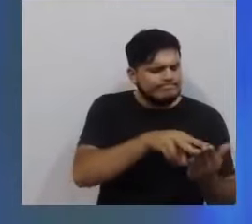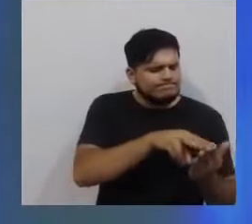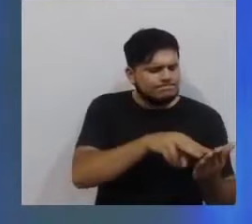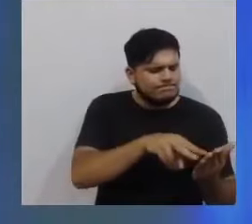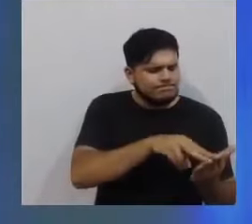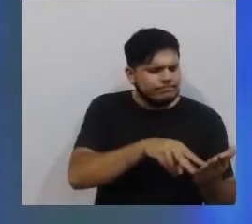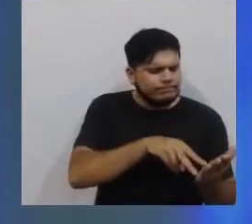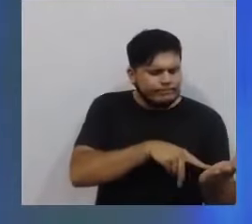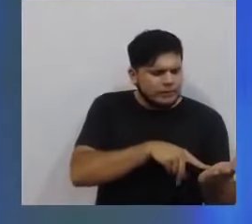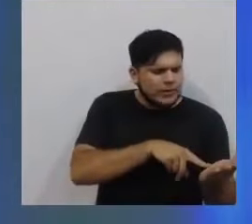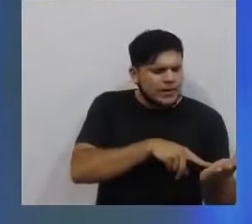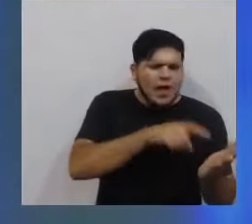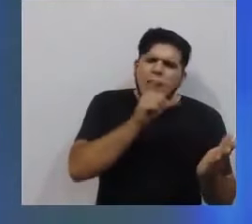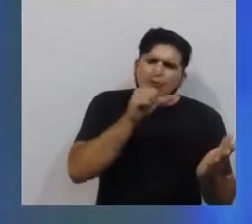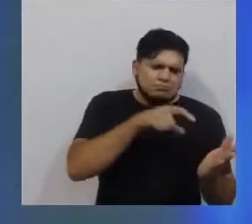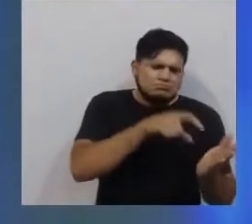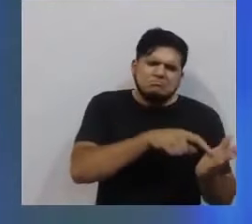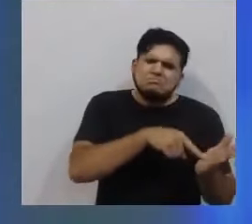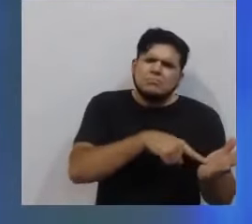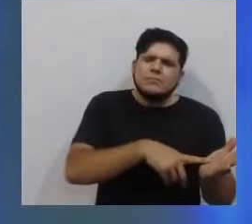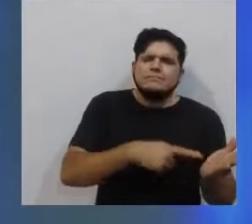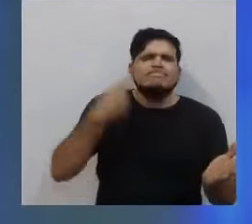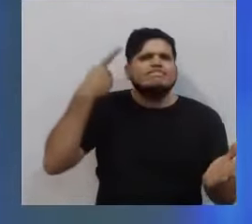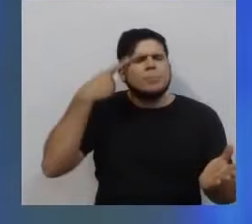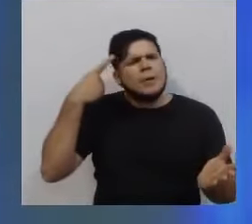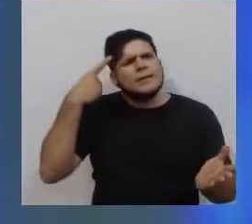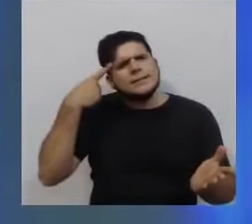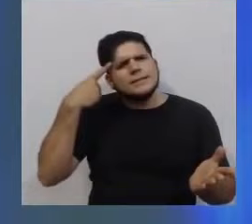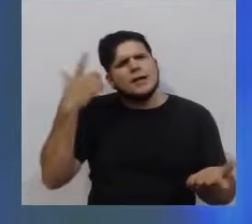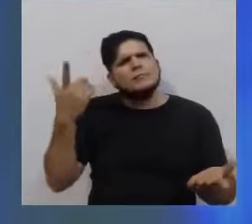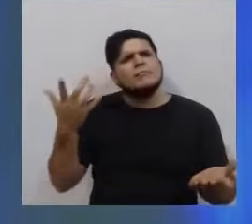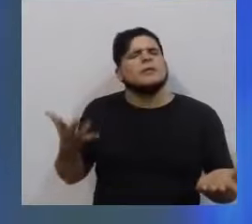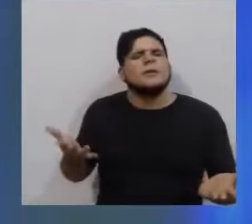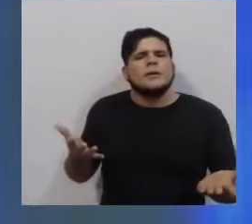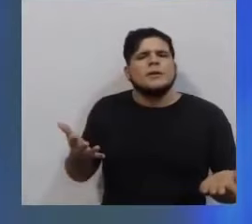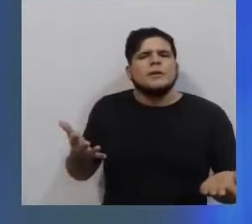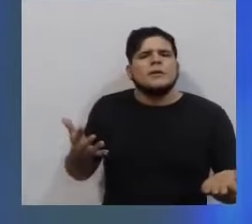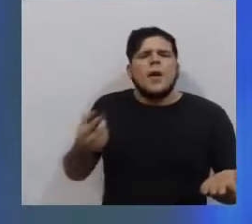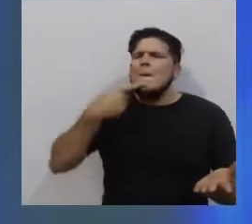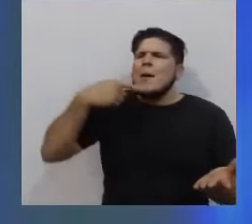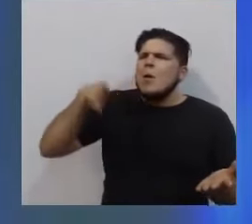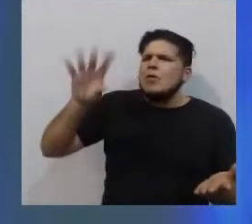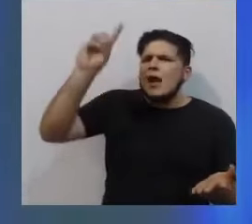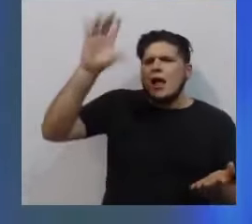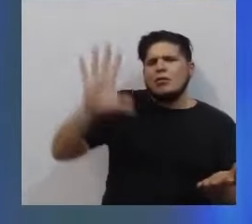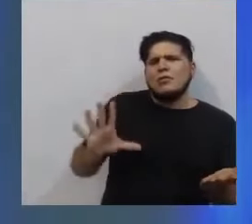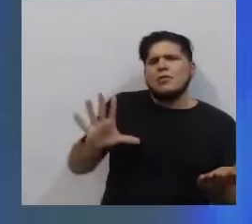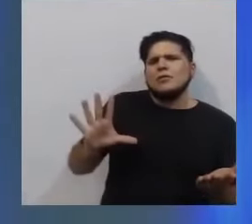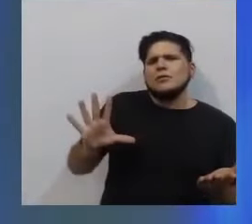y ahí dios le va a mostrar algunas cosas que a lo mejor no me la muestra a mí pero si te la muestra a ti